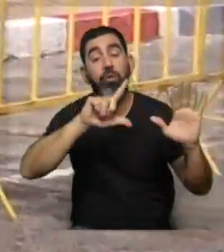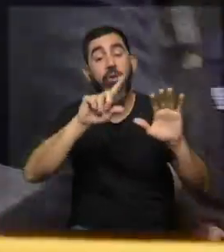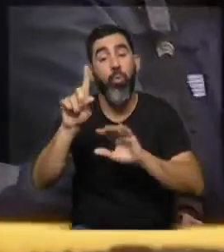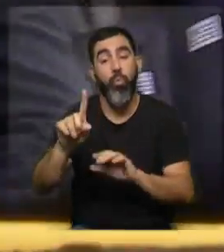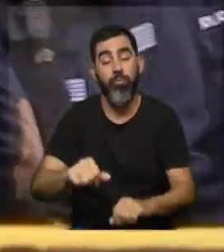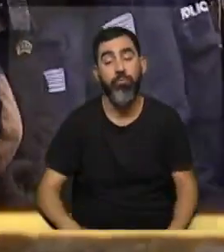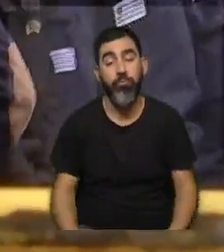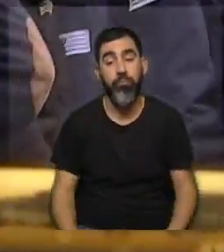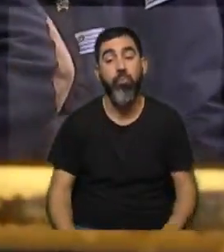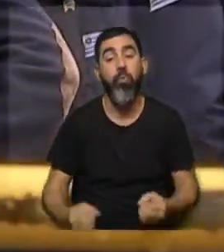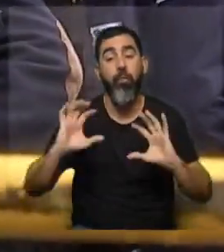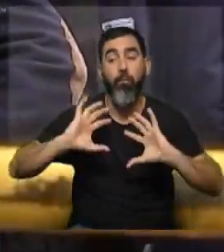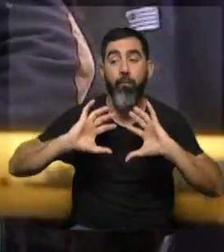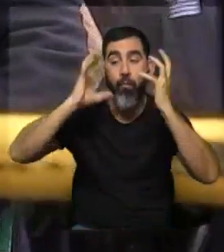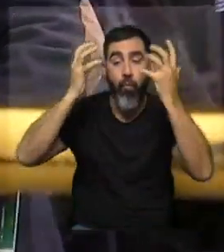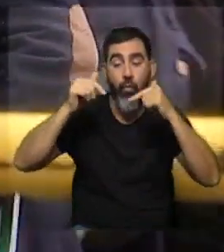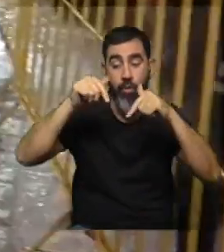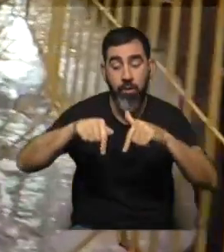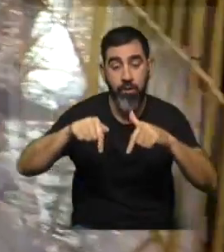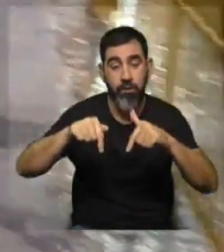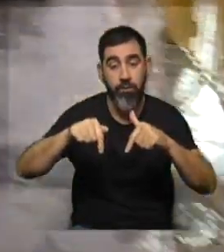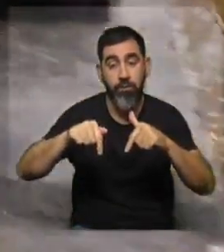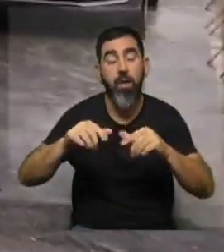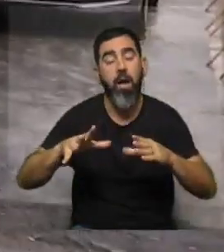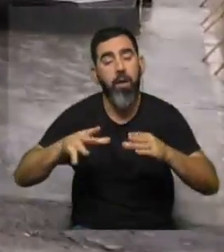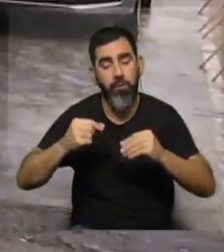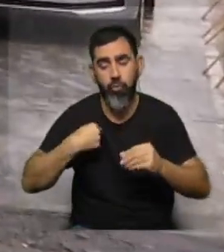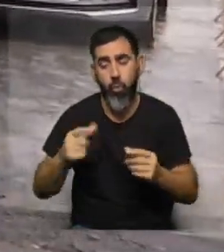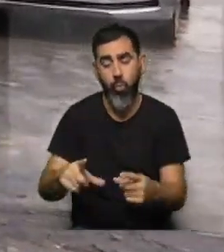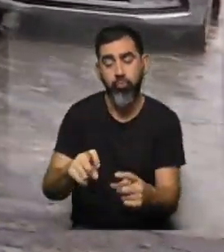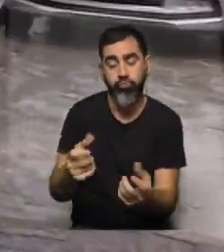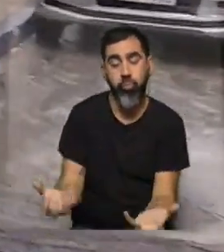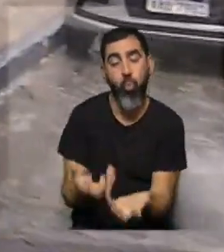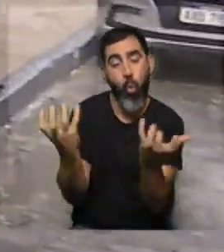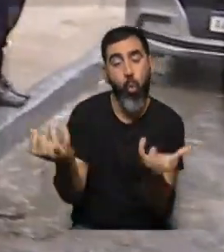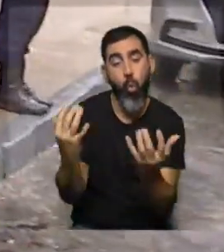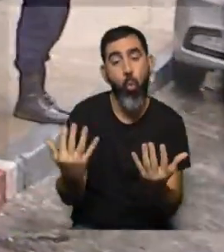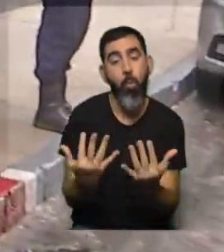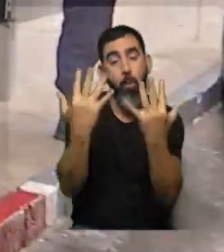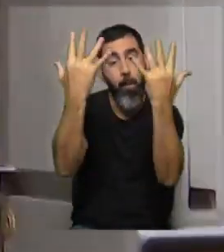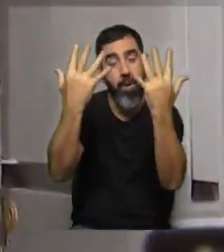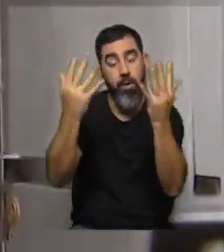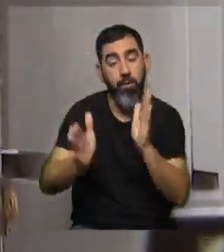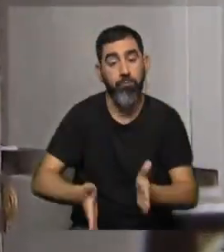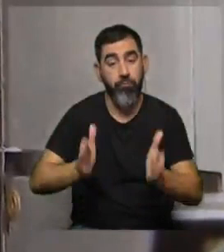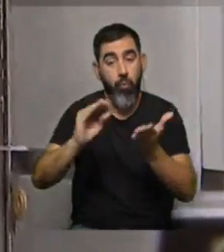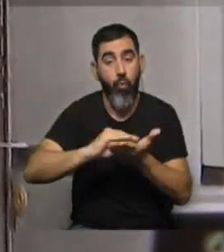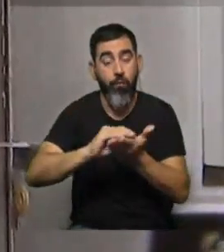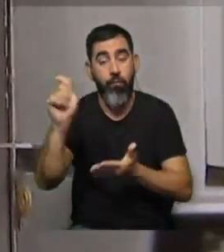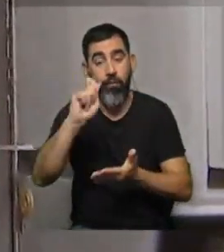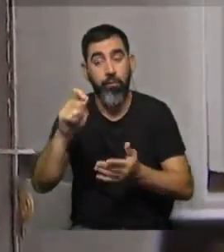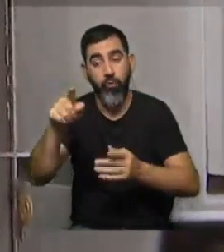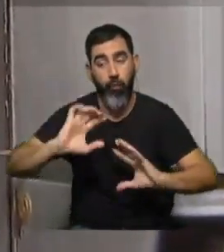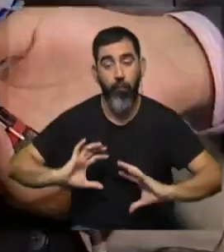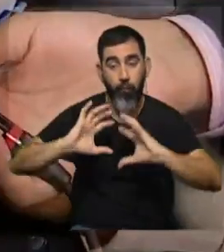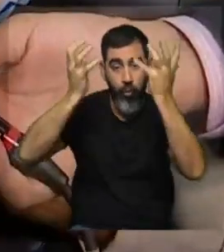porque las violencias ejercidas en este caso él admitió haber encendido la bomba de humo dentro de un organismo público entendemos que es un acto